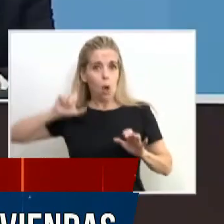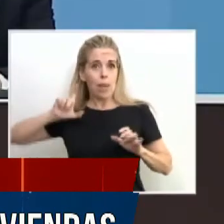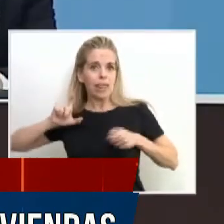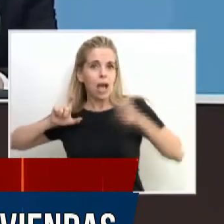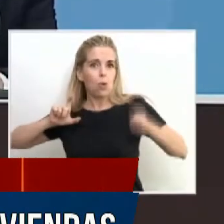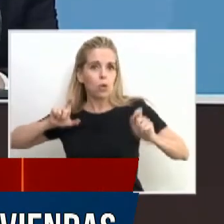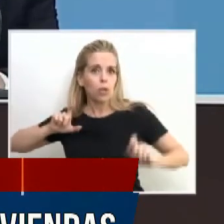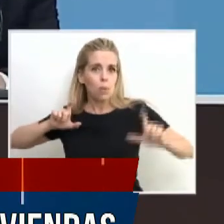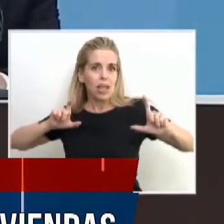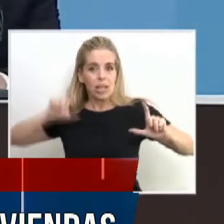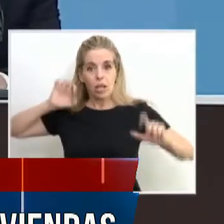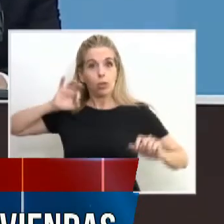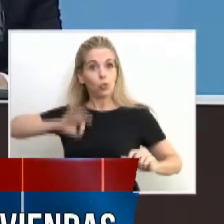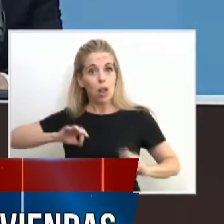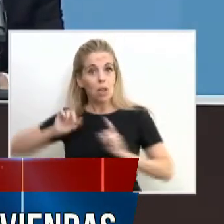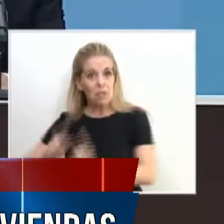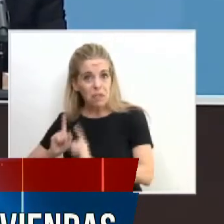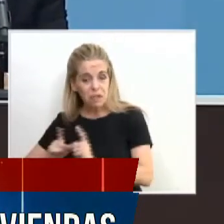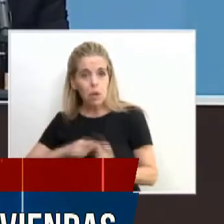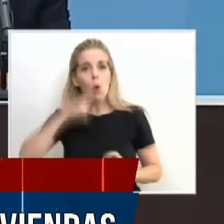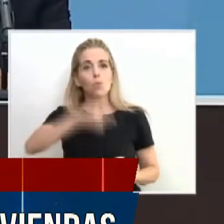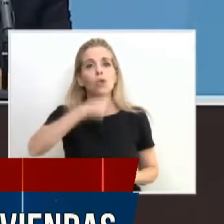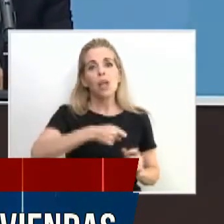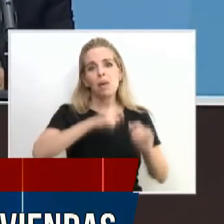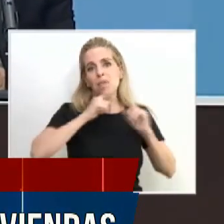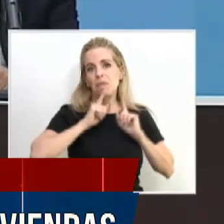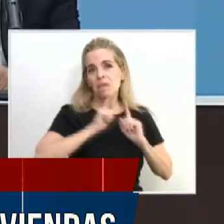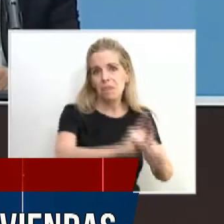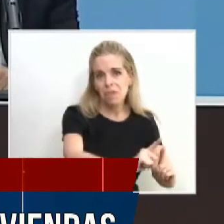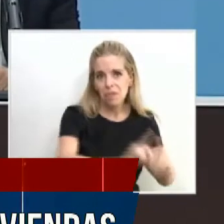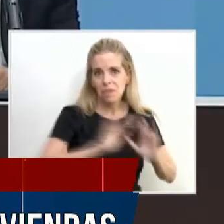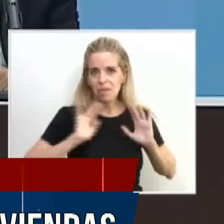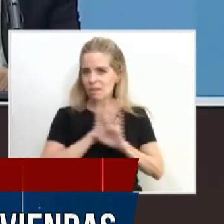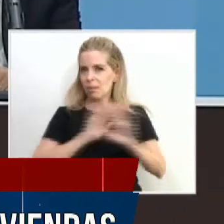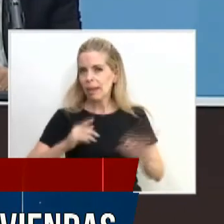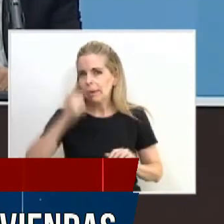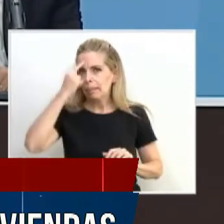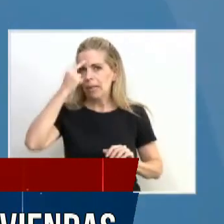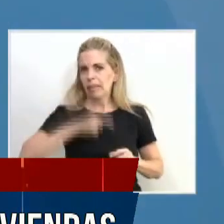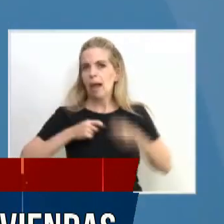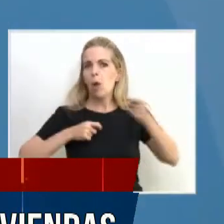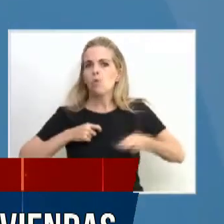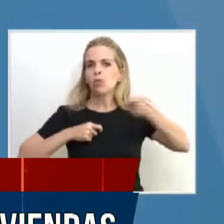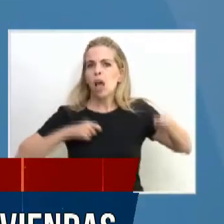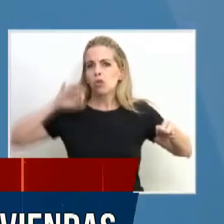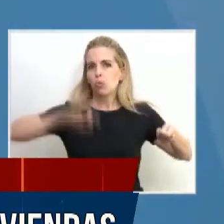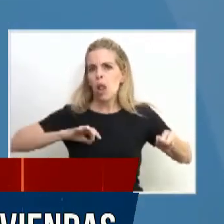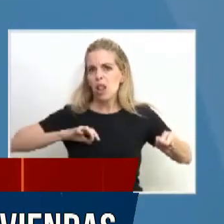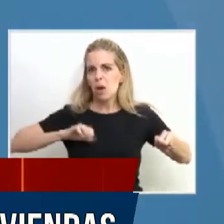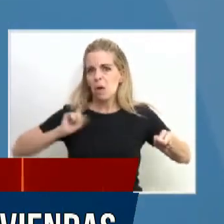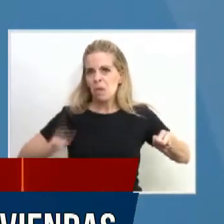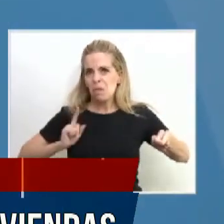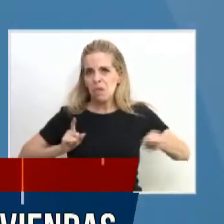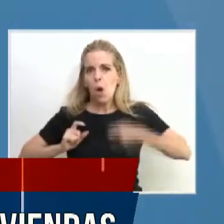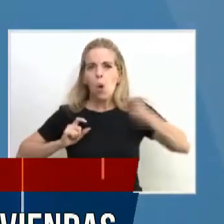dólar, y terminar con ese fantasma que muchos argentinos todavía padecen por